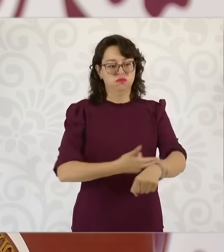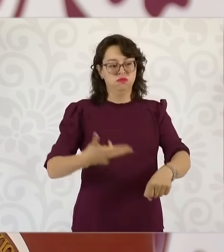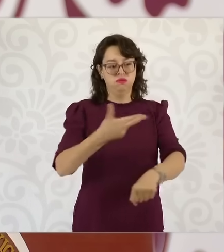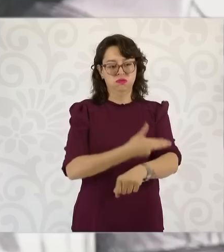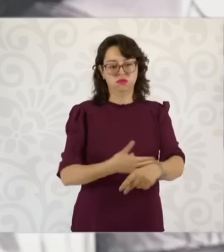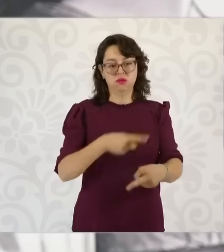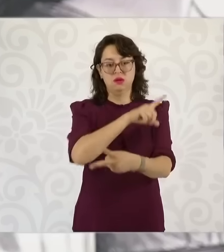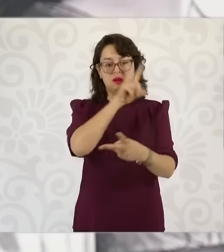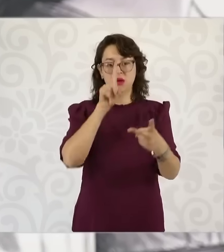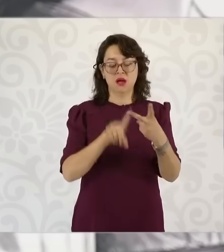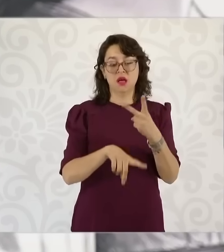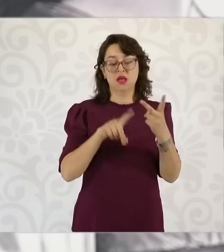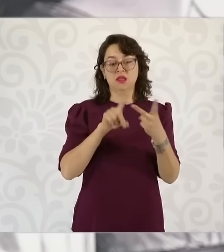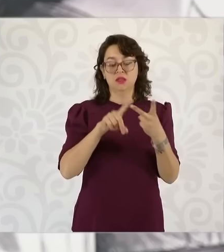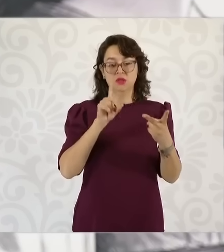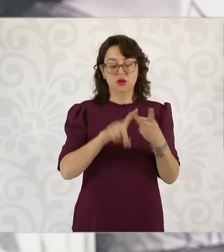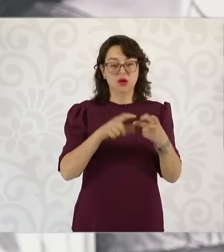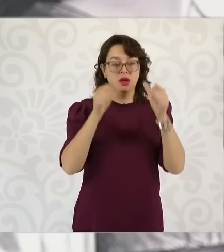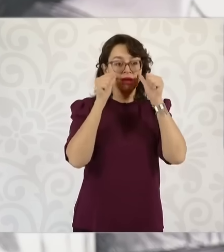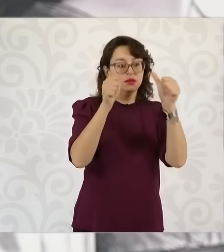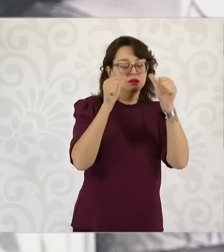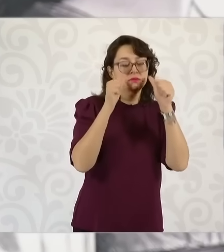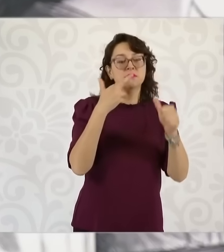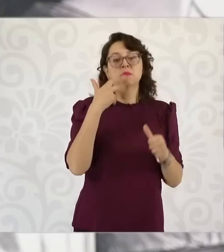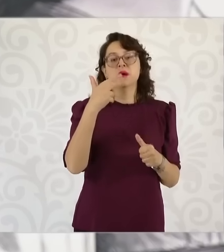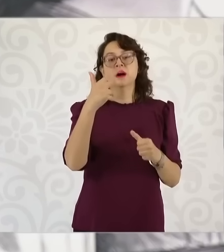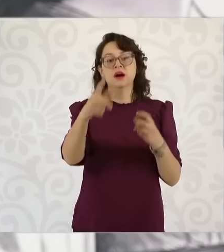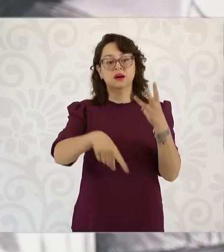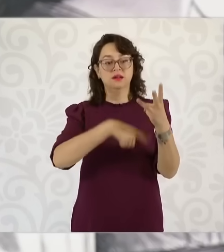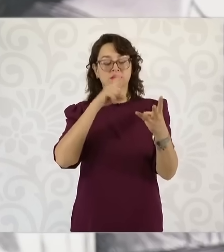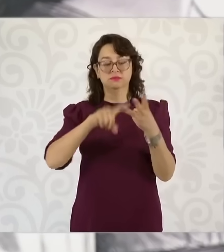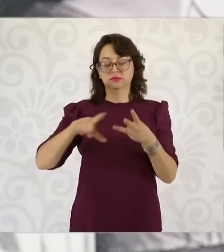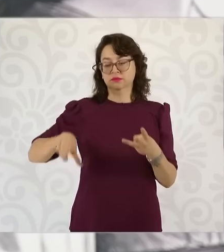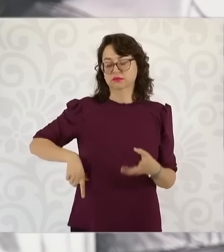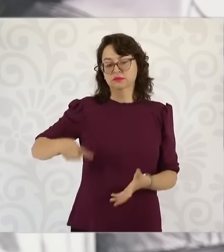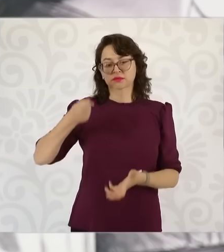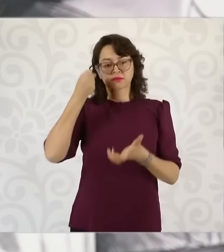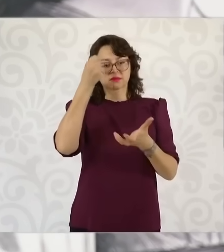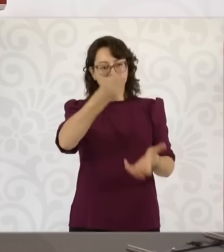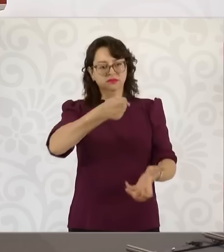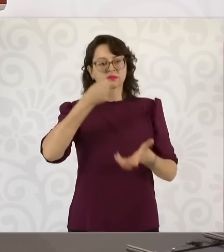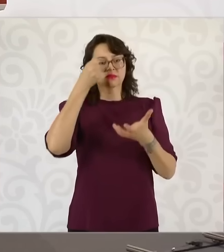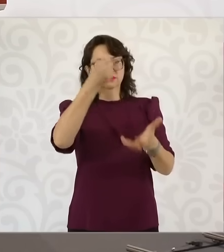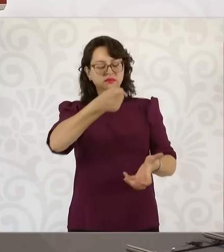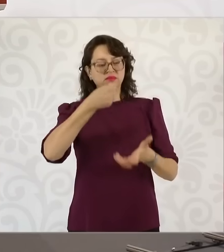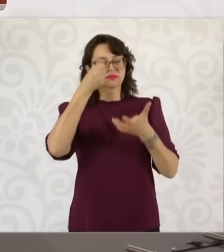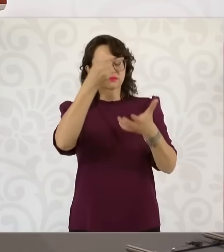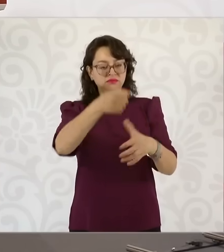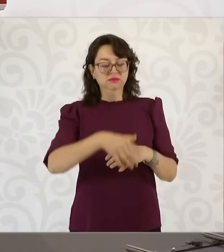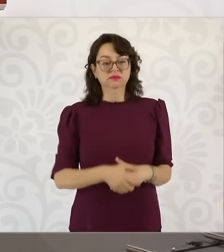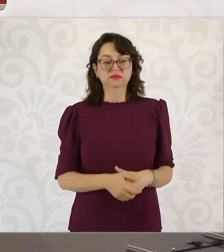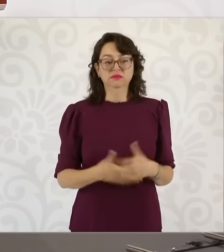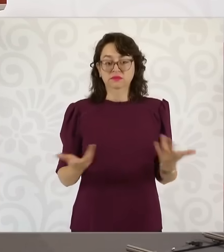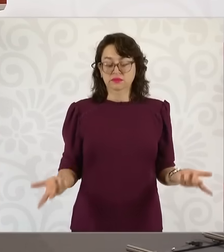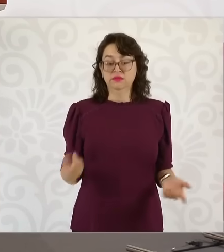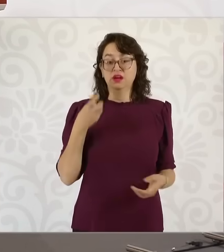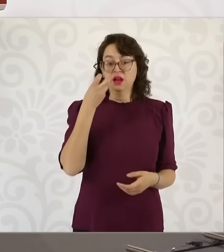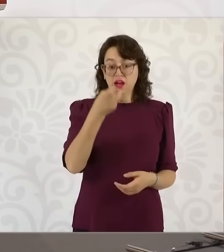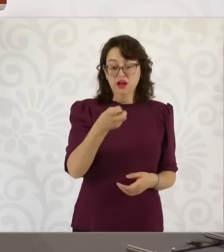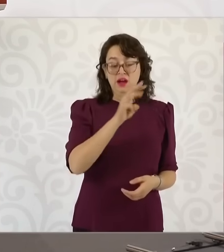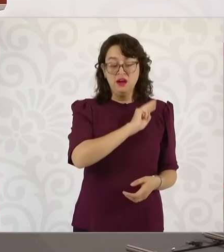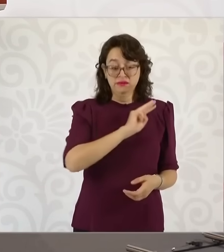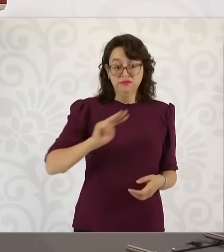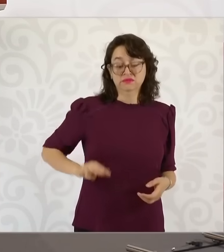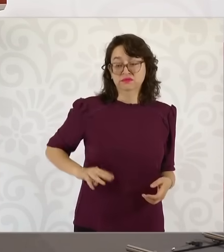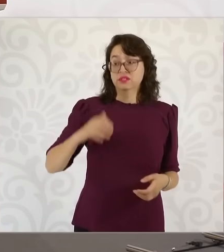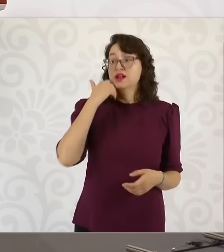cada vez más resolutivo y un financiamiento público sin intermediarios. El principio que guía esta transformación sanitaria